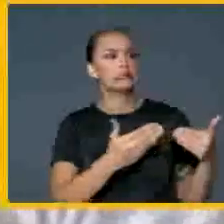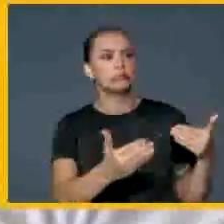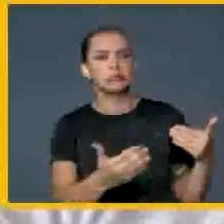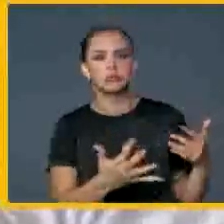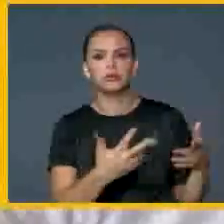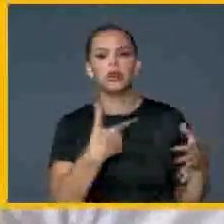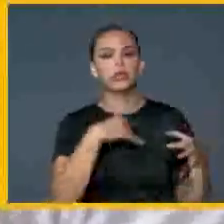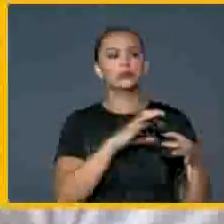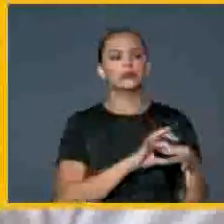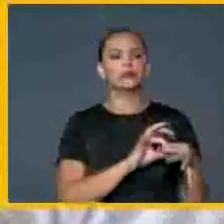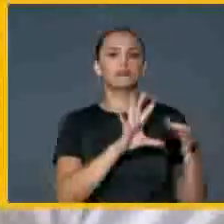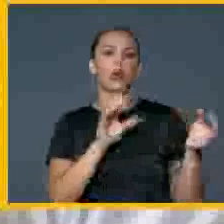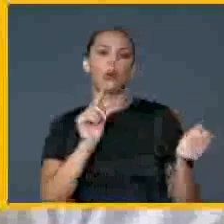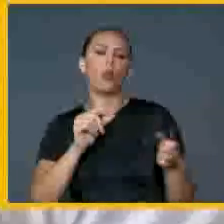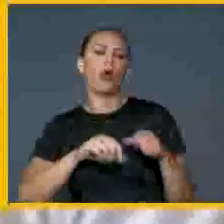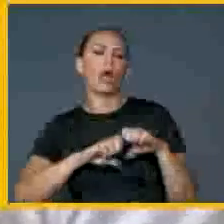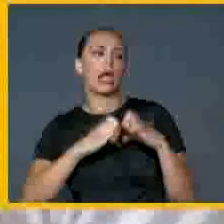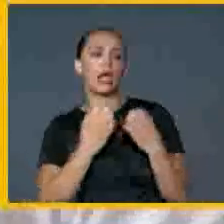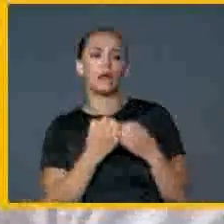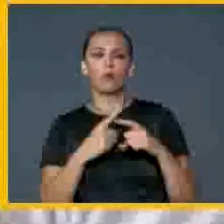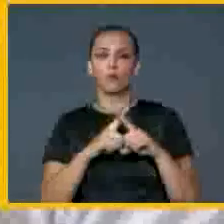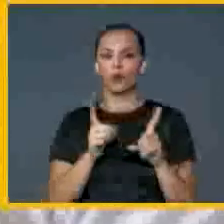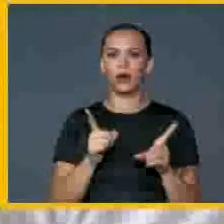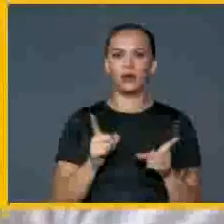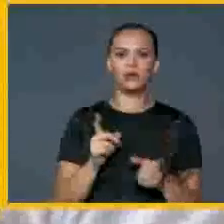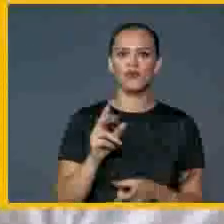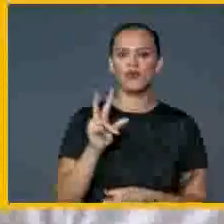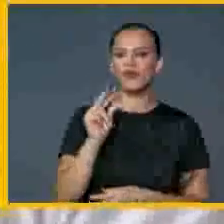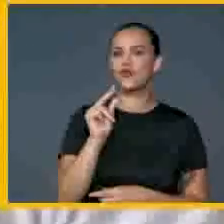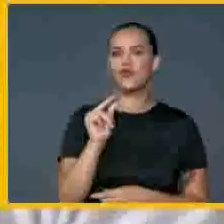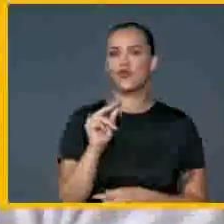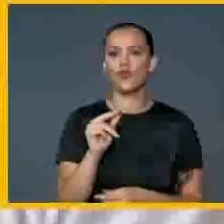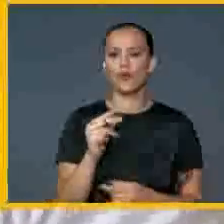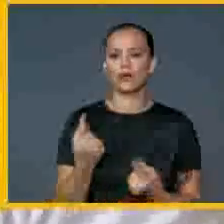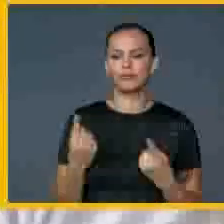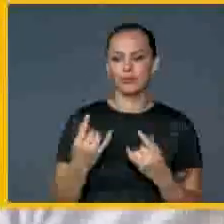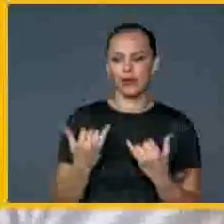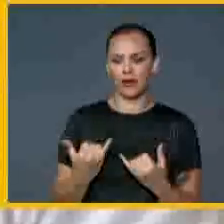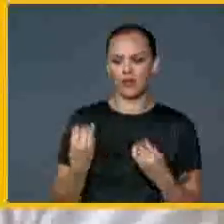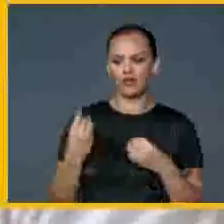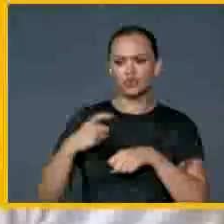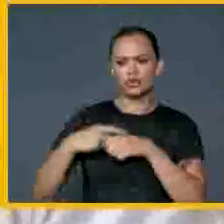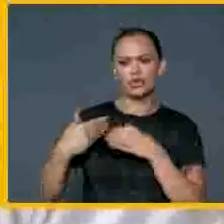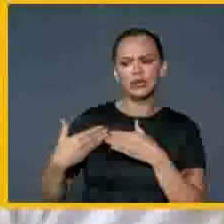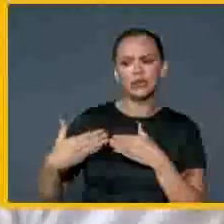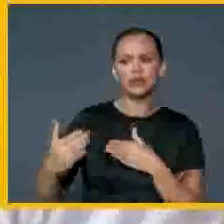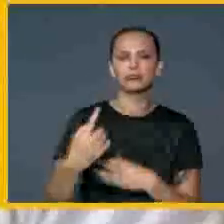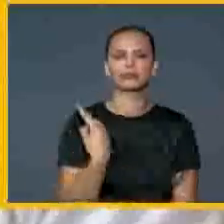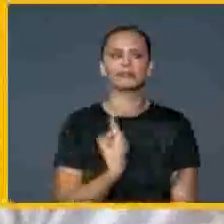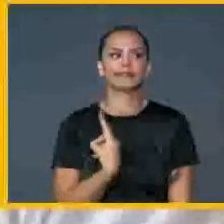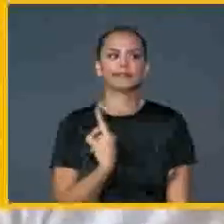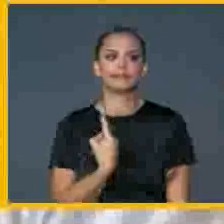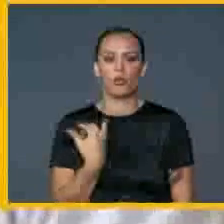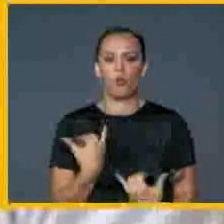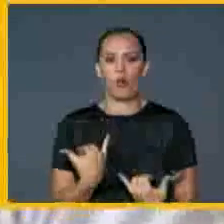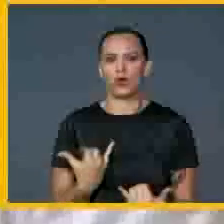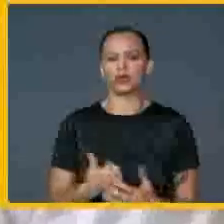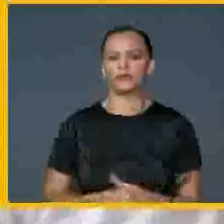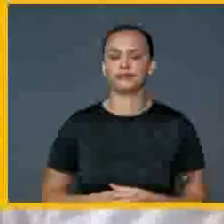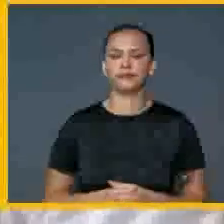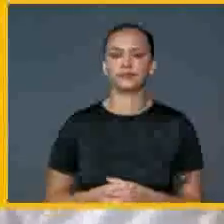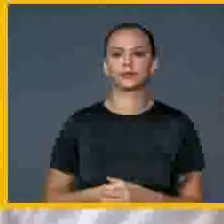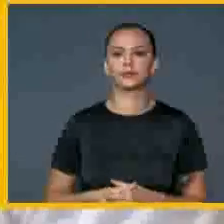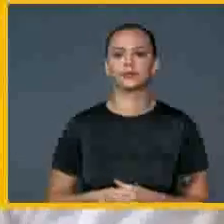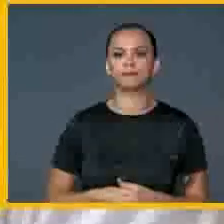vincularme de un equipo, pero no he pasado ya tanto tiempo como ahorita.